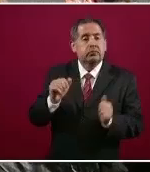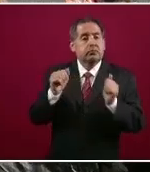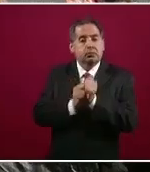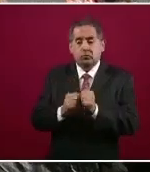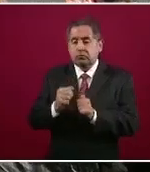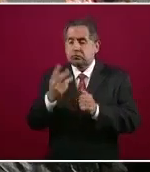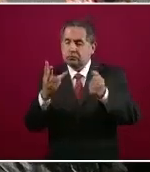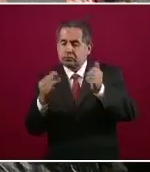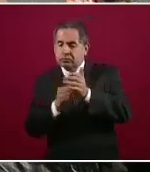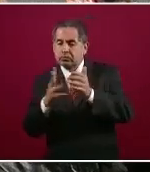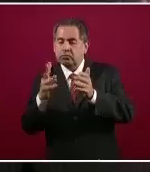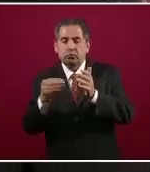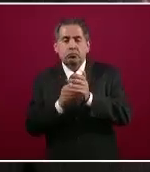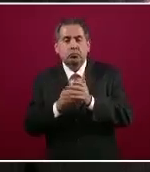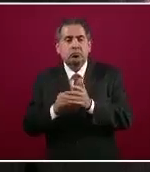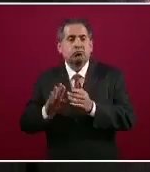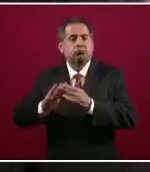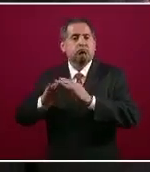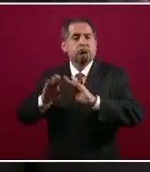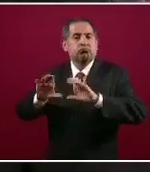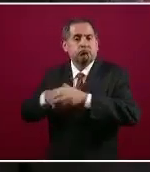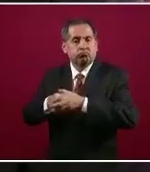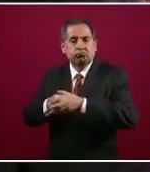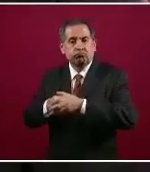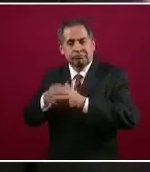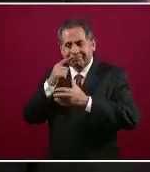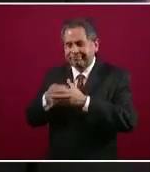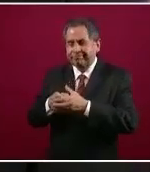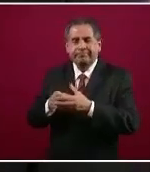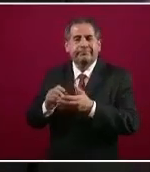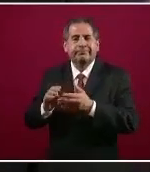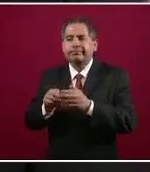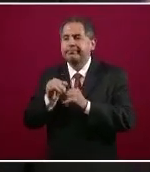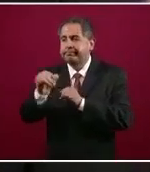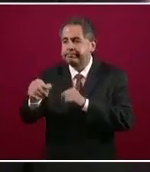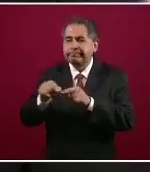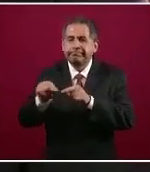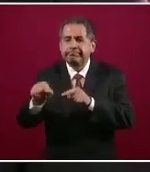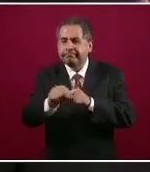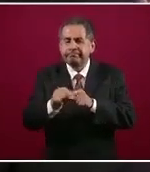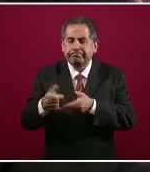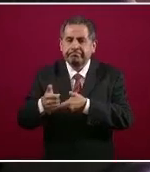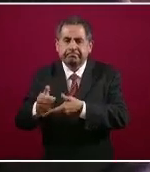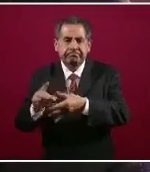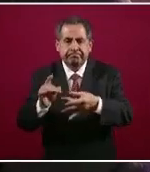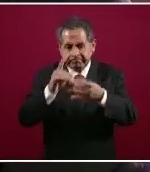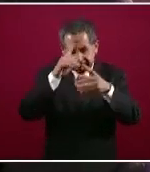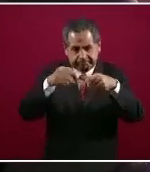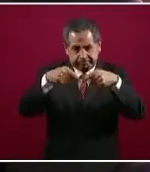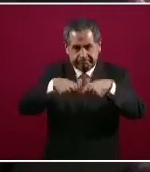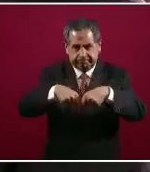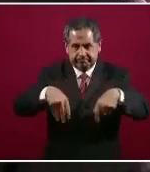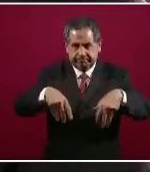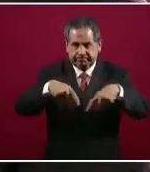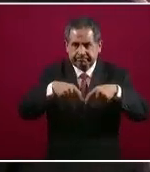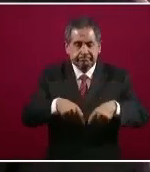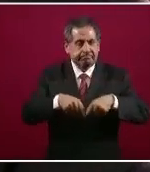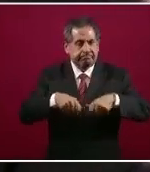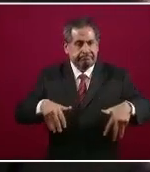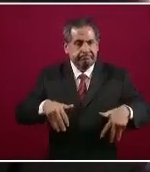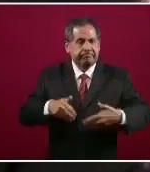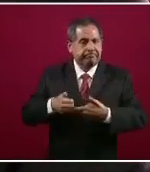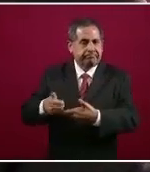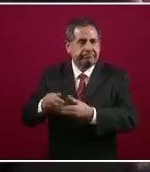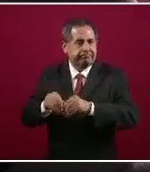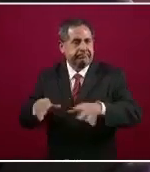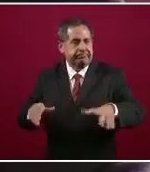comités comunitarios. Hemos tratado de fortalecer la capacidad de la autoridad, pero también de fortalecer la capacidad